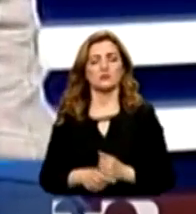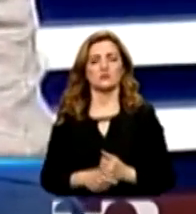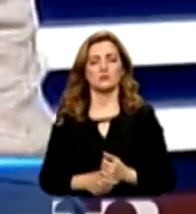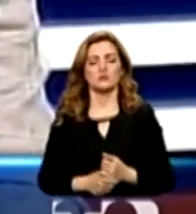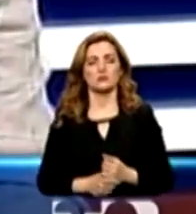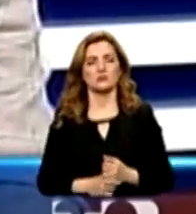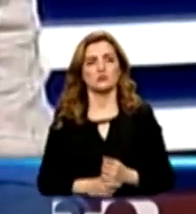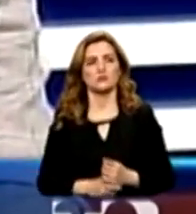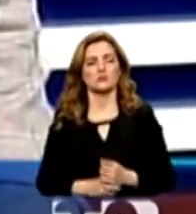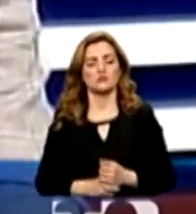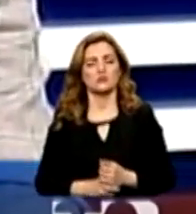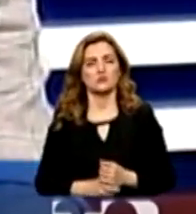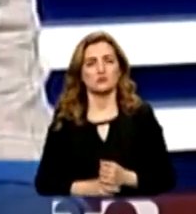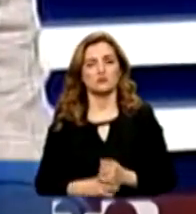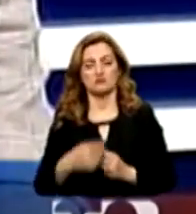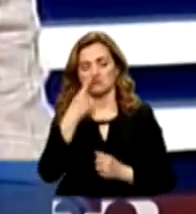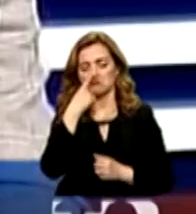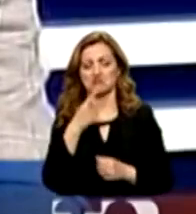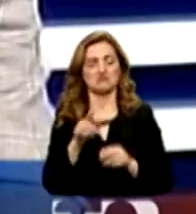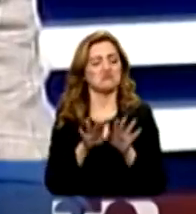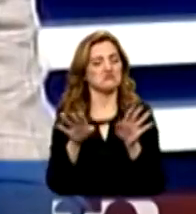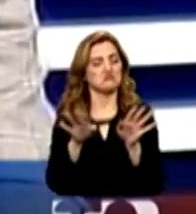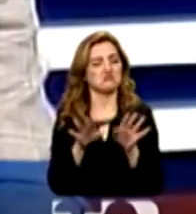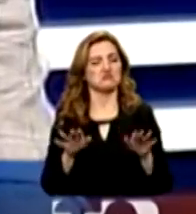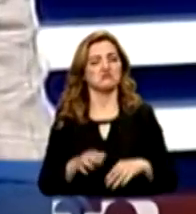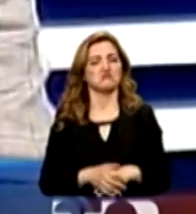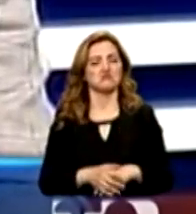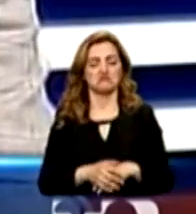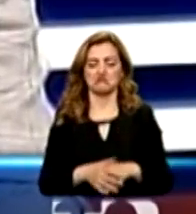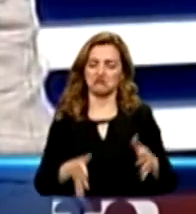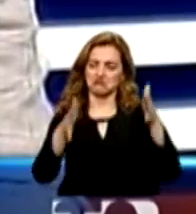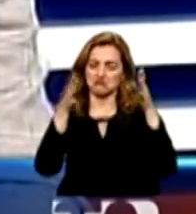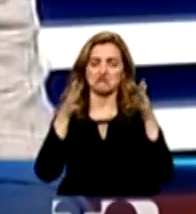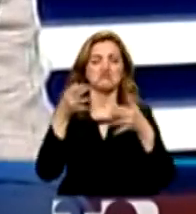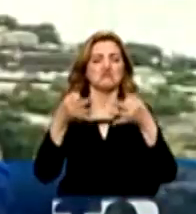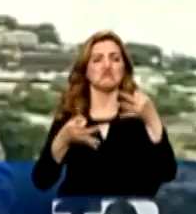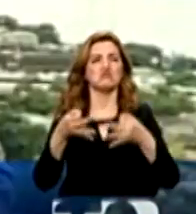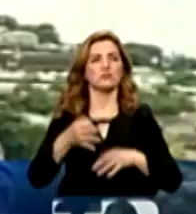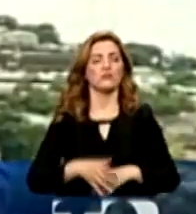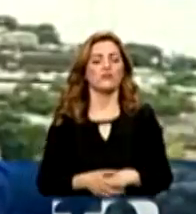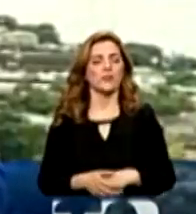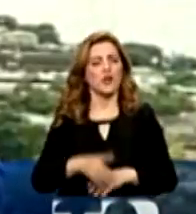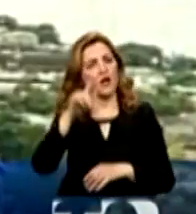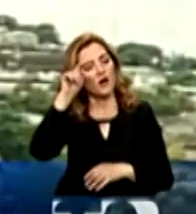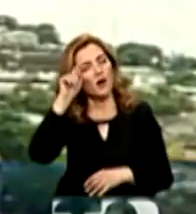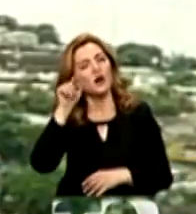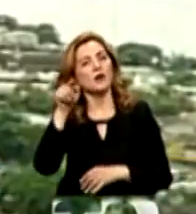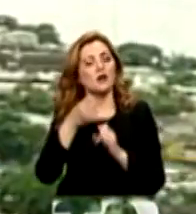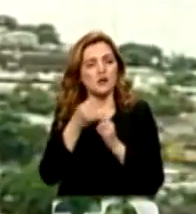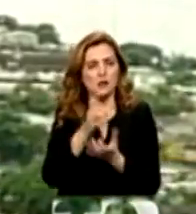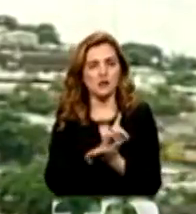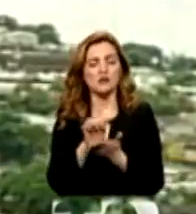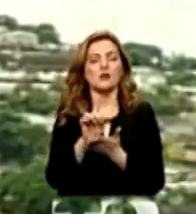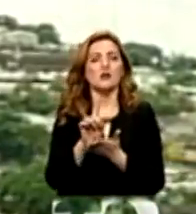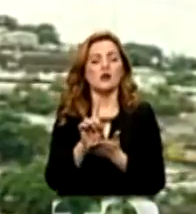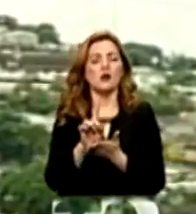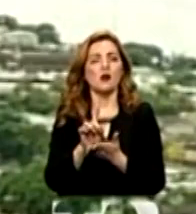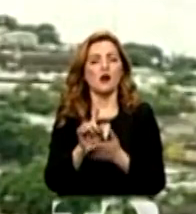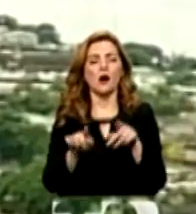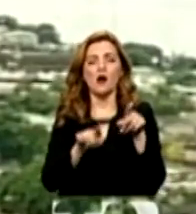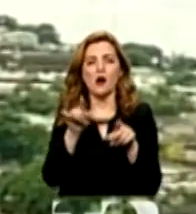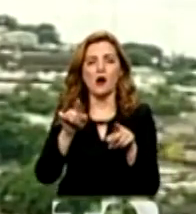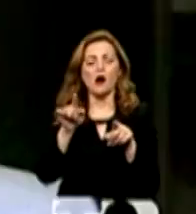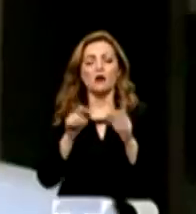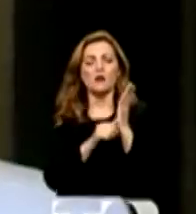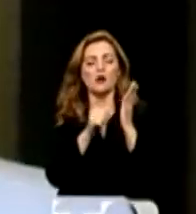tal manera de que el interés público no sea desconocido en el campo judicial. Recordemos que este fin de semana también hubo reacciones de parte